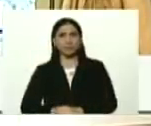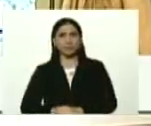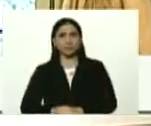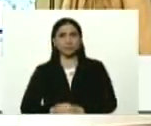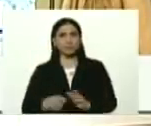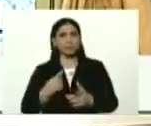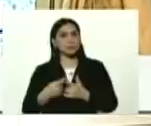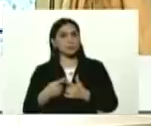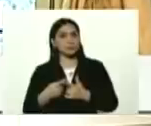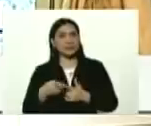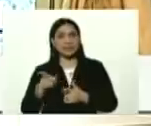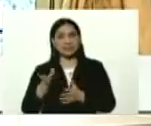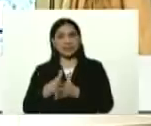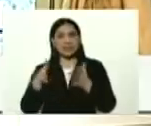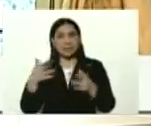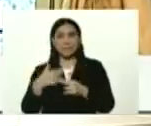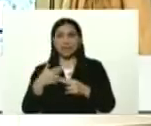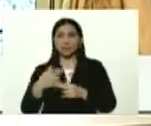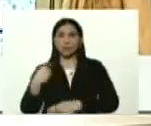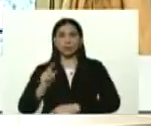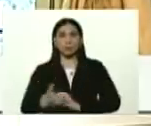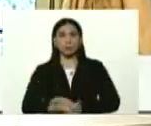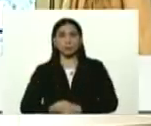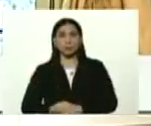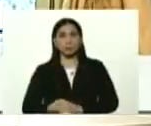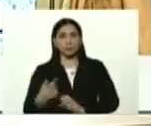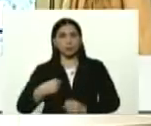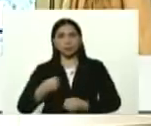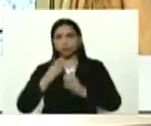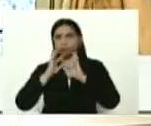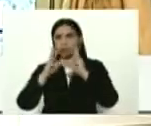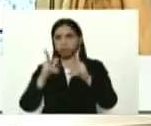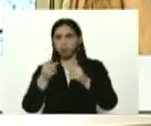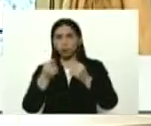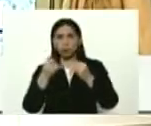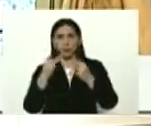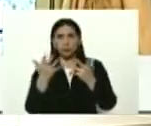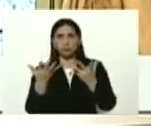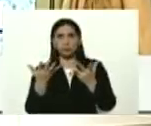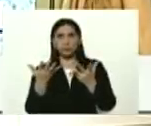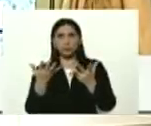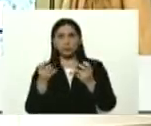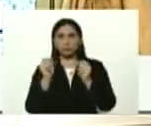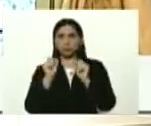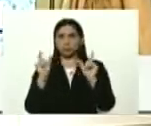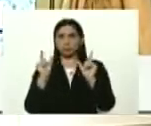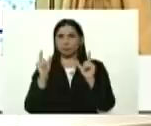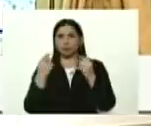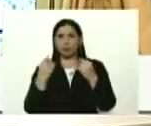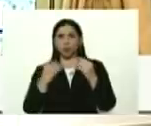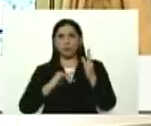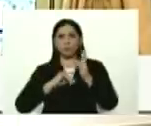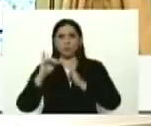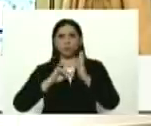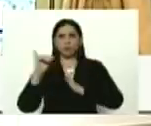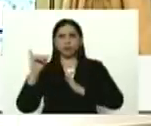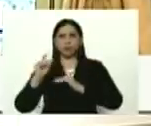Entonces, es el gran peligro que tenemos. Yo les voy a dar los números. Es impresionante cómo crecen los